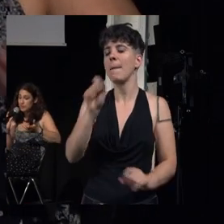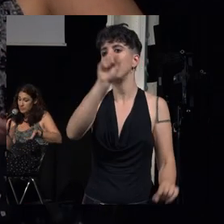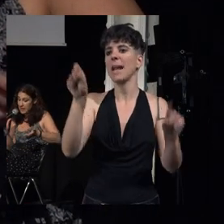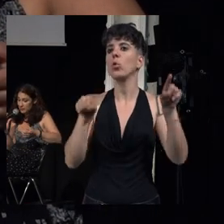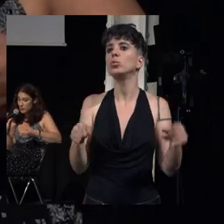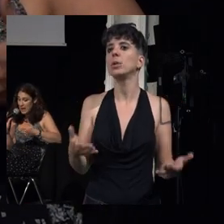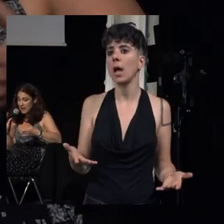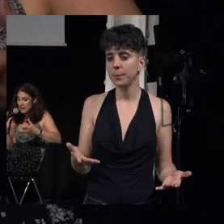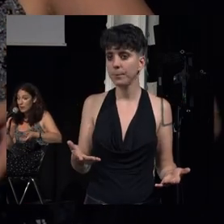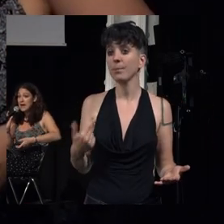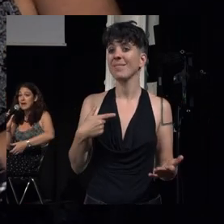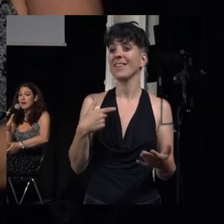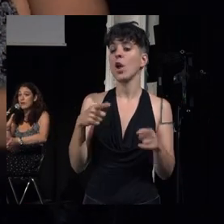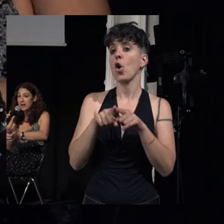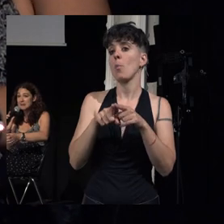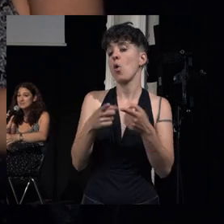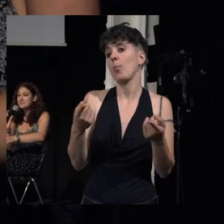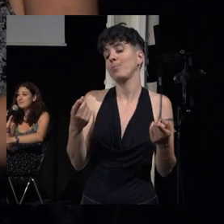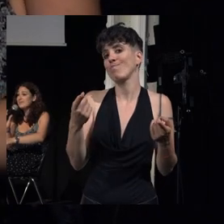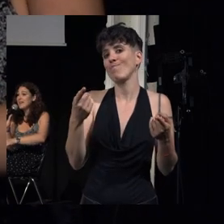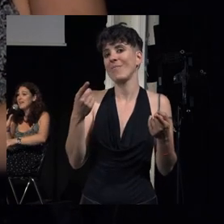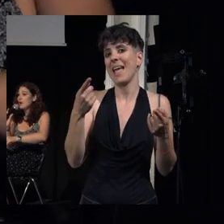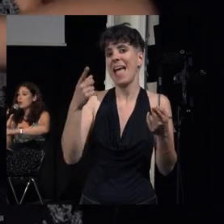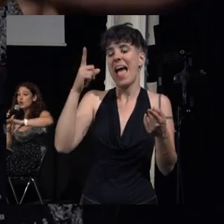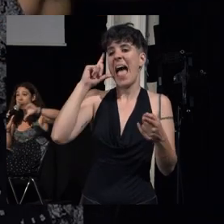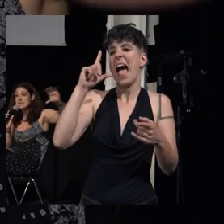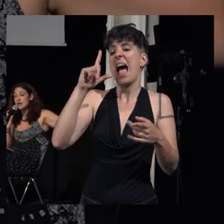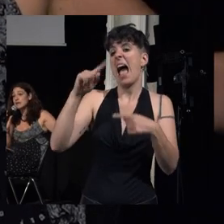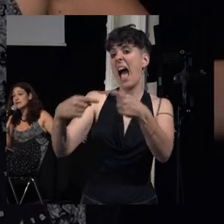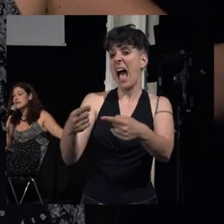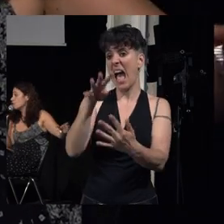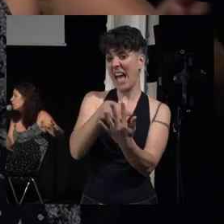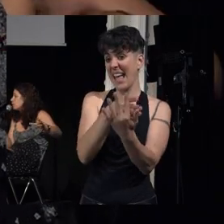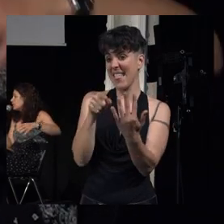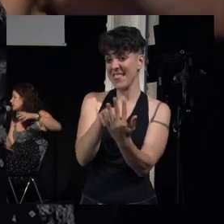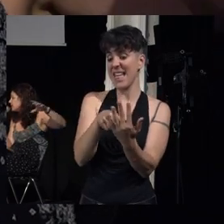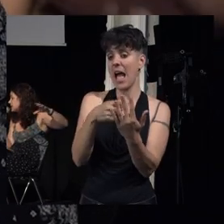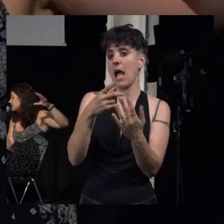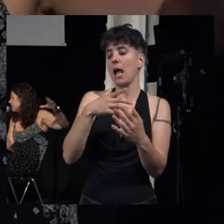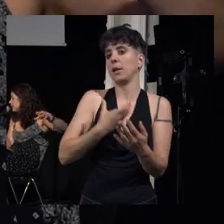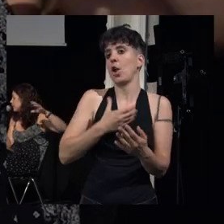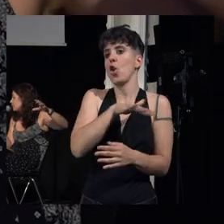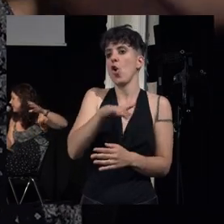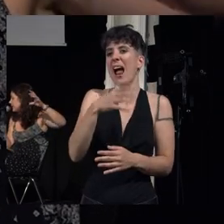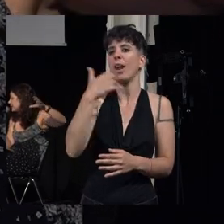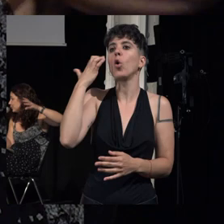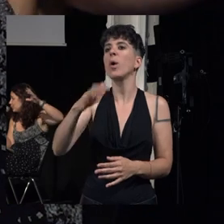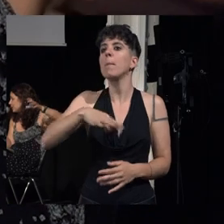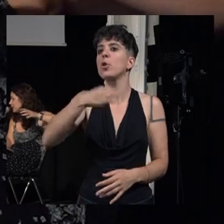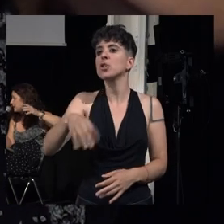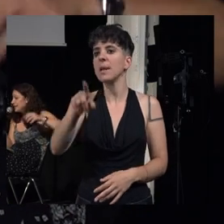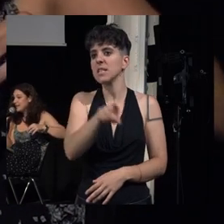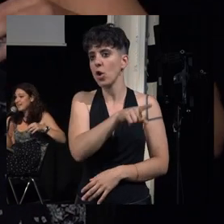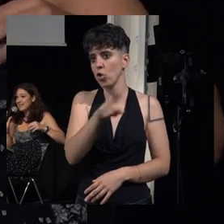¿es posible una agenda local queer? Con todas las dificultades que yo creo que otras mesas nos han ido planteando,